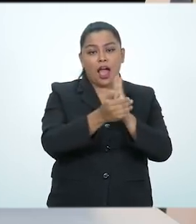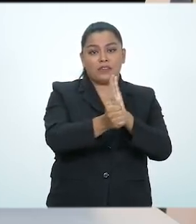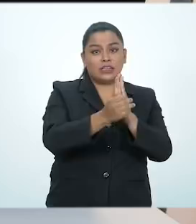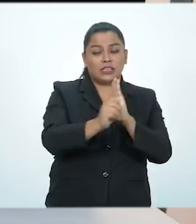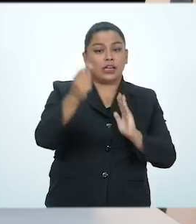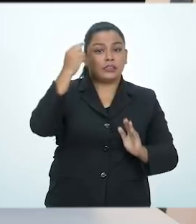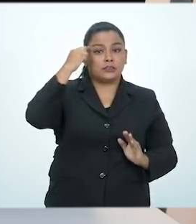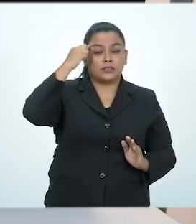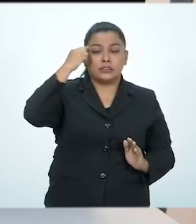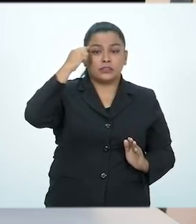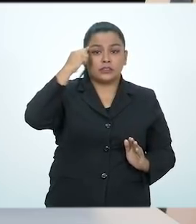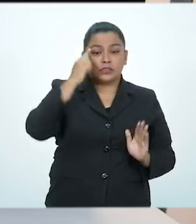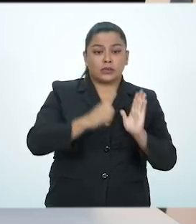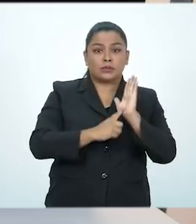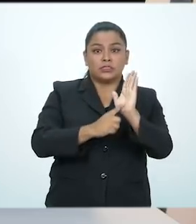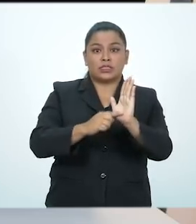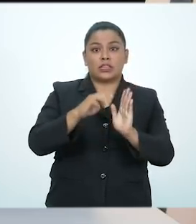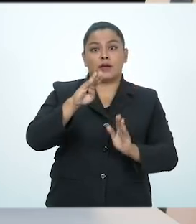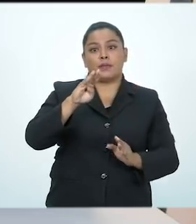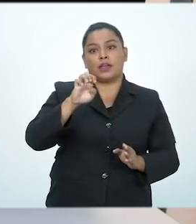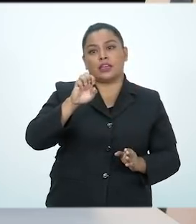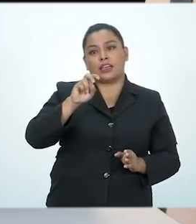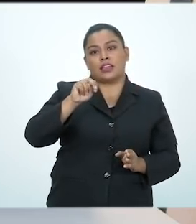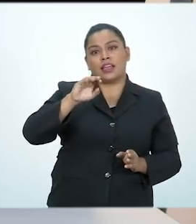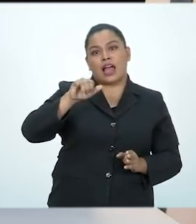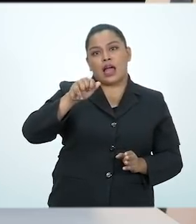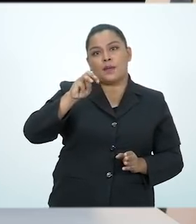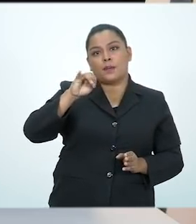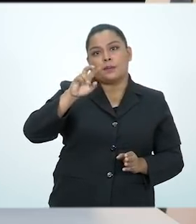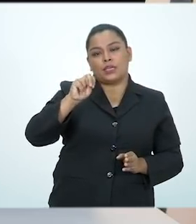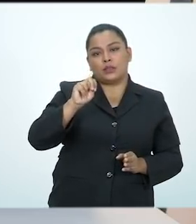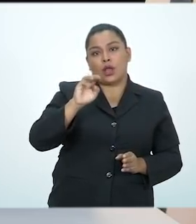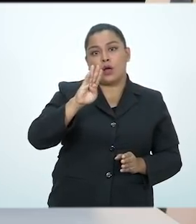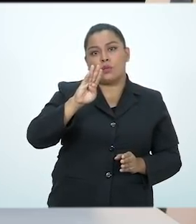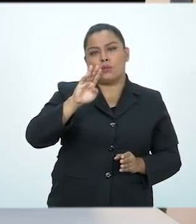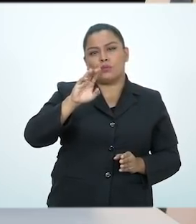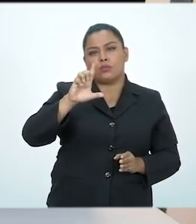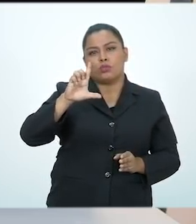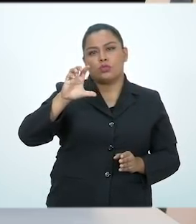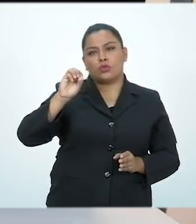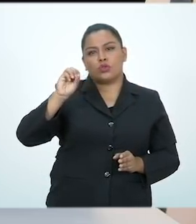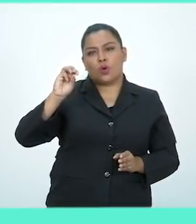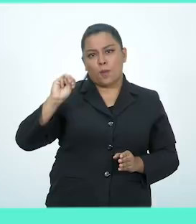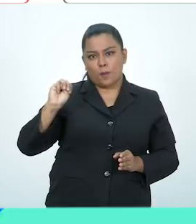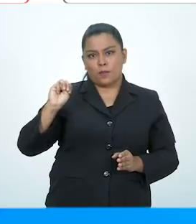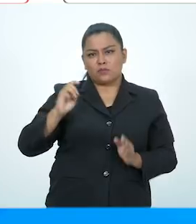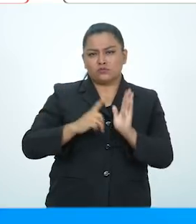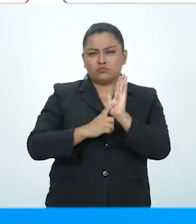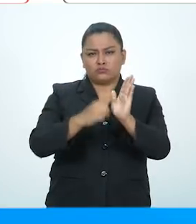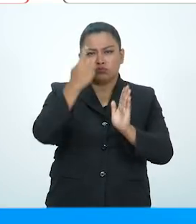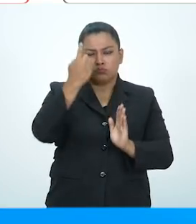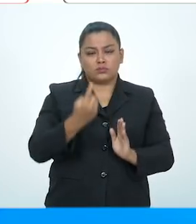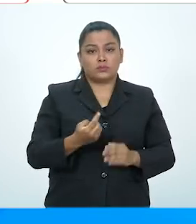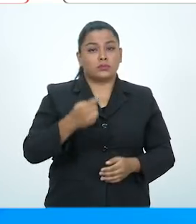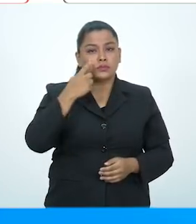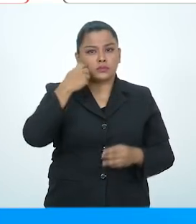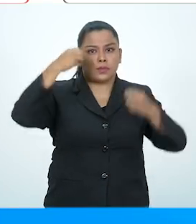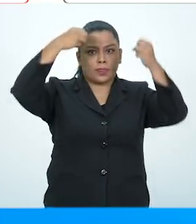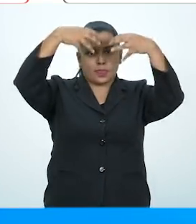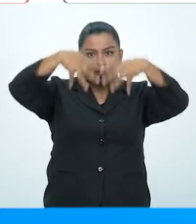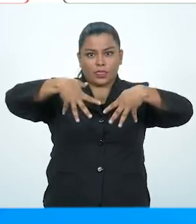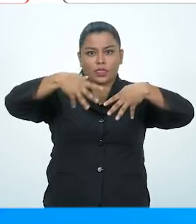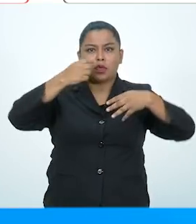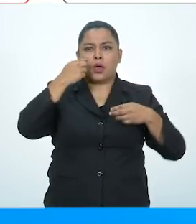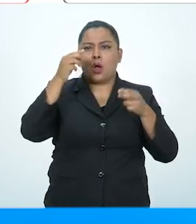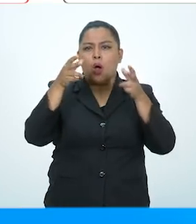cognitivas que nos presenta Benjamin Bloom. Para comprender mejor esto, veamos el siguiente esquema. En el siguiente